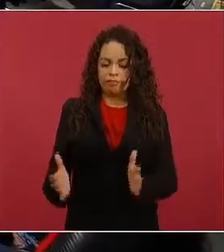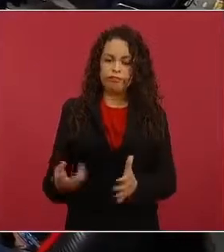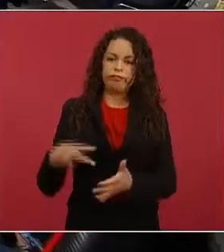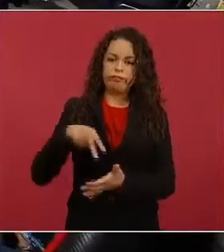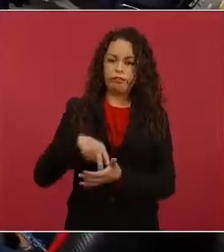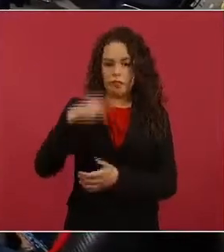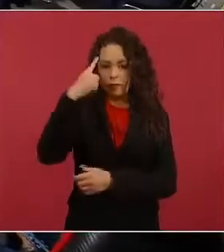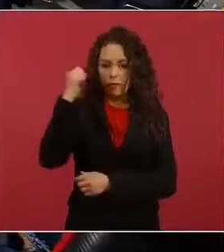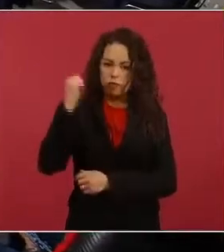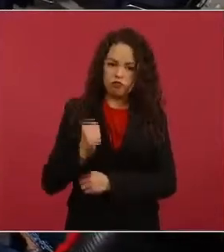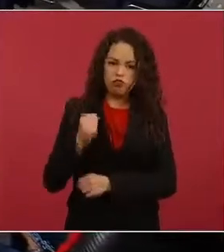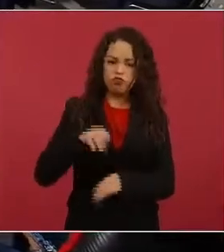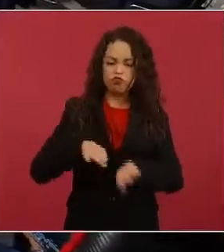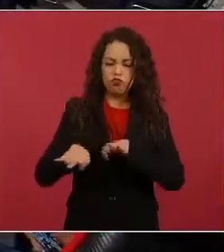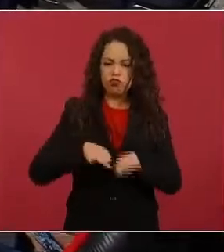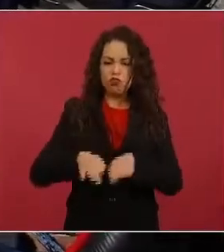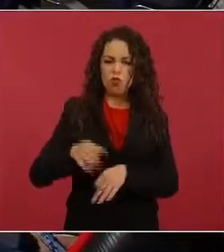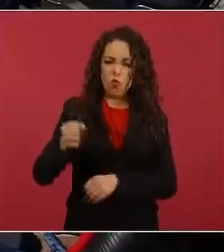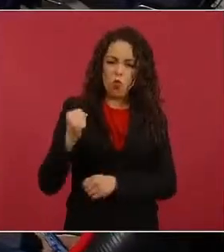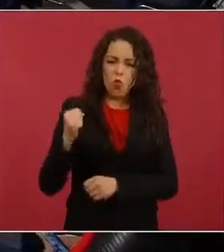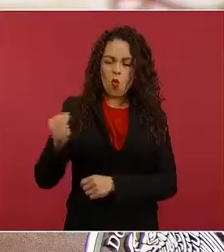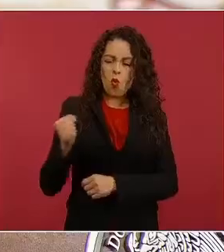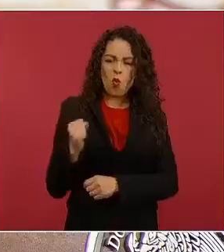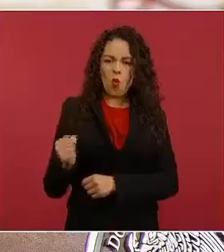los niños para poder